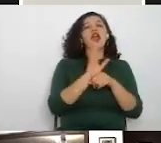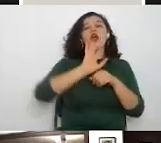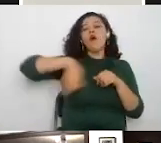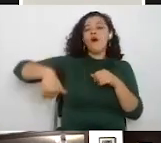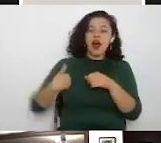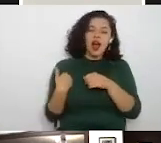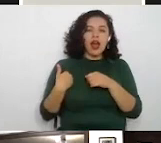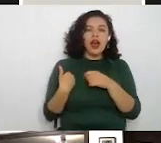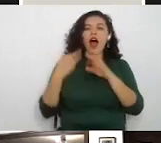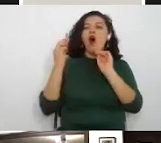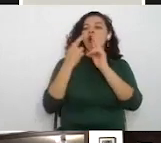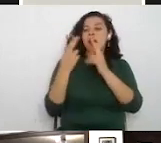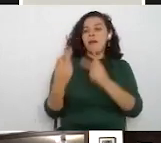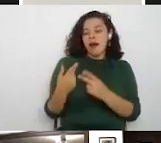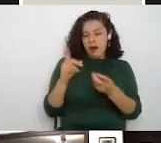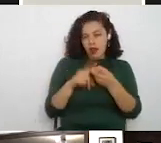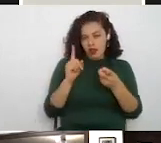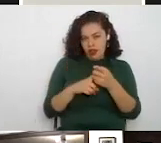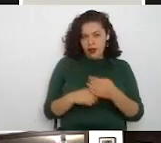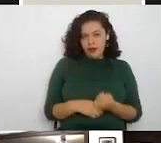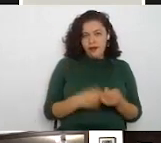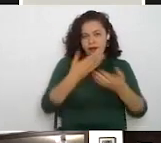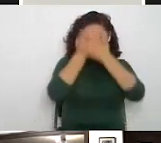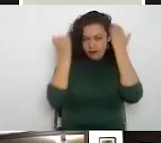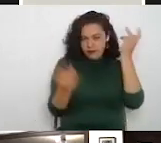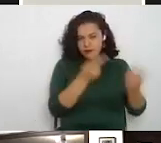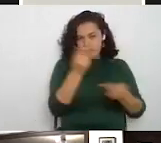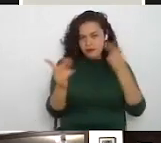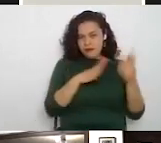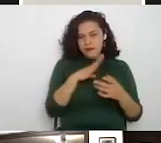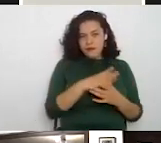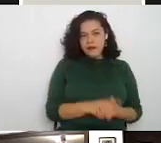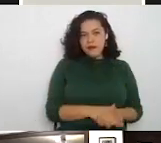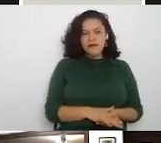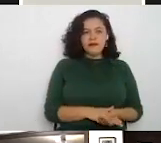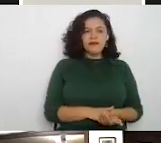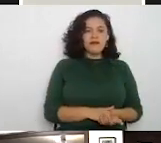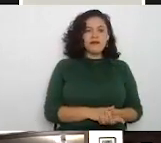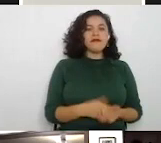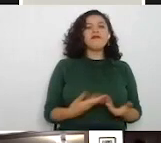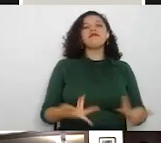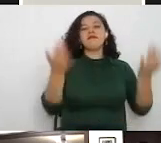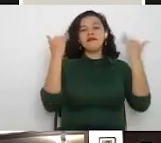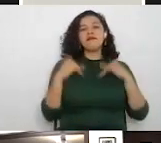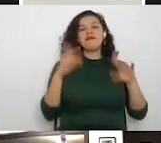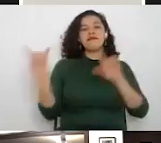o se destruyen. No sé si hay preguntas. Y ya en esta diapositiva vemos que hablamos de